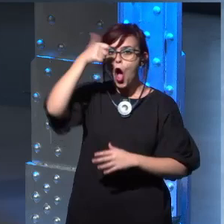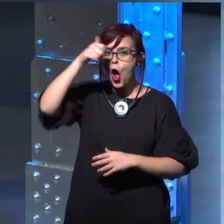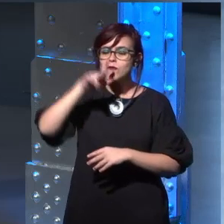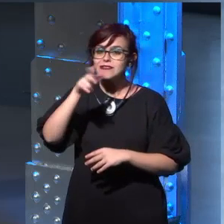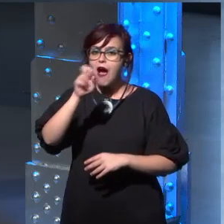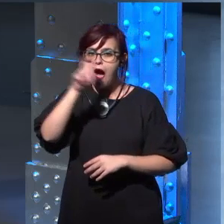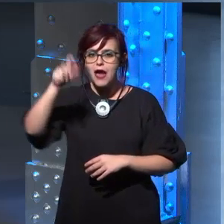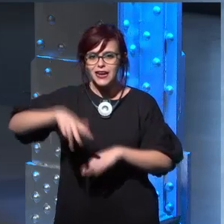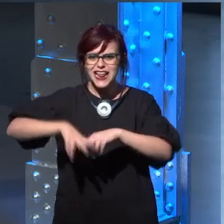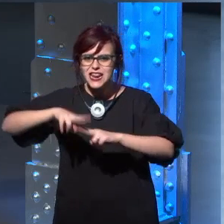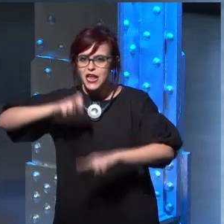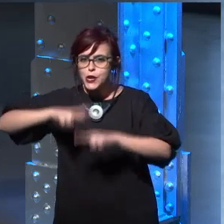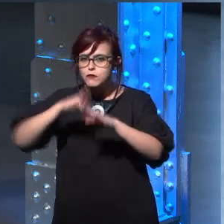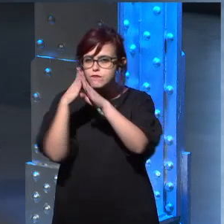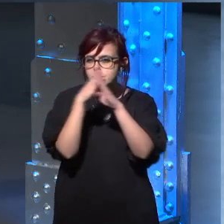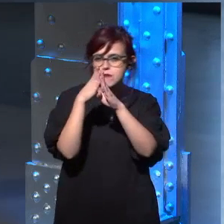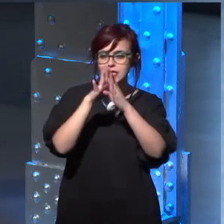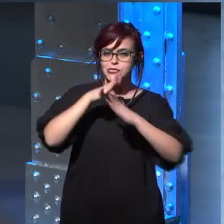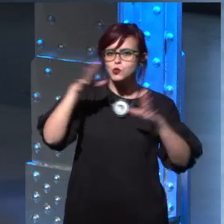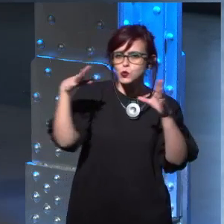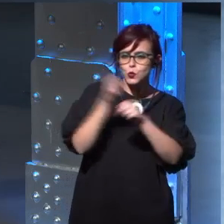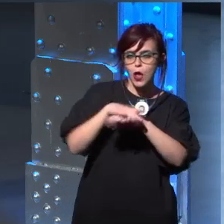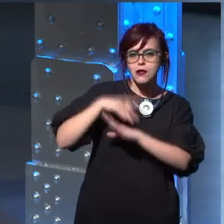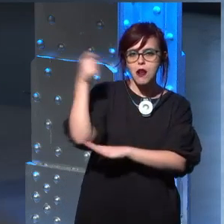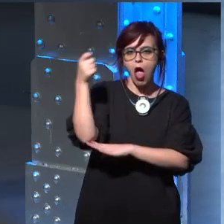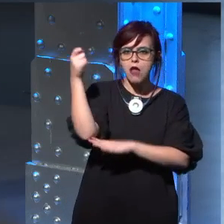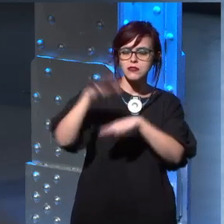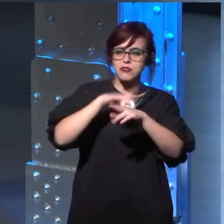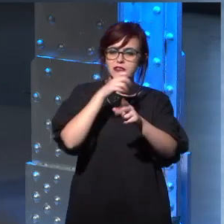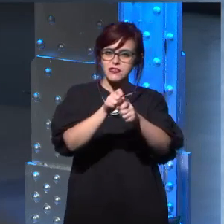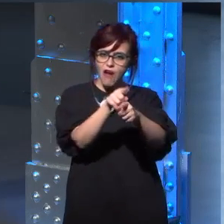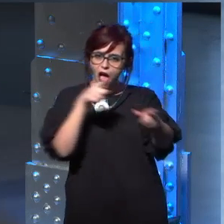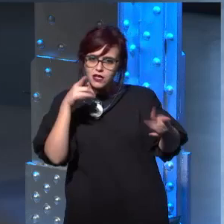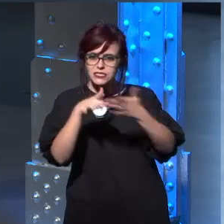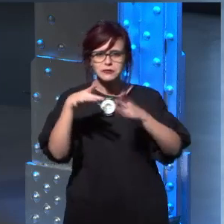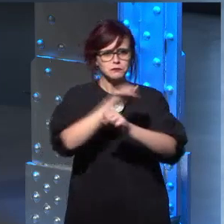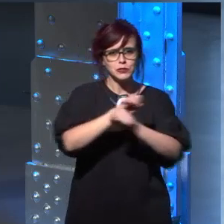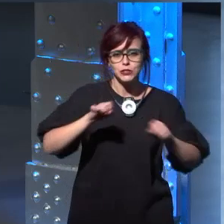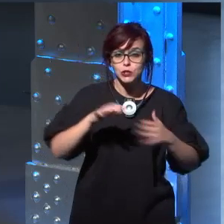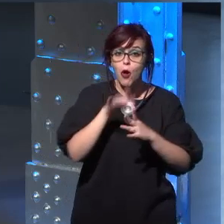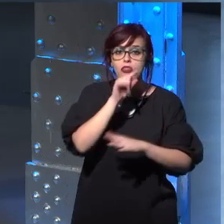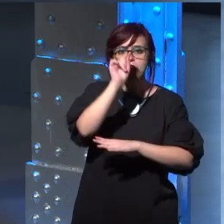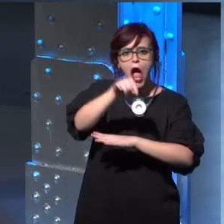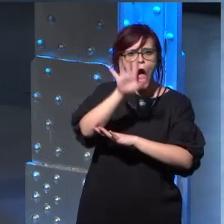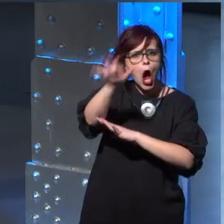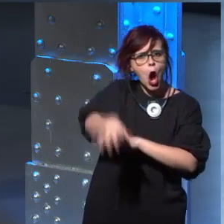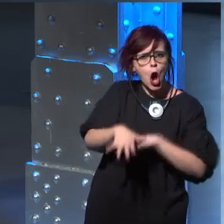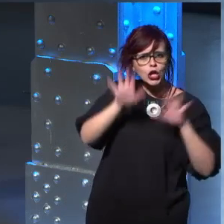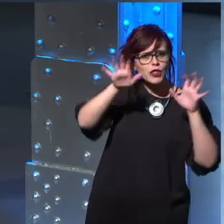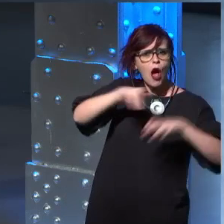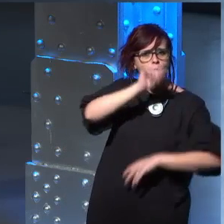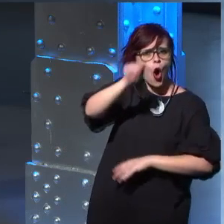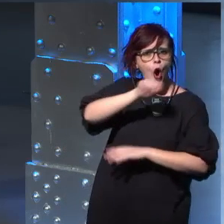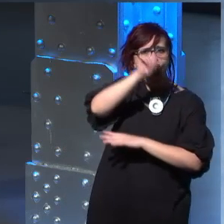escudriñaron la que ciente oscuridad, aferrados a las lanzas y a las ballestas. No apareció ningún dragón y algunos